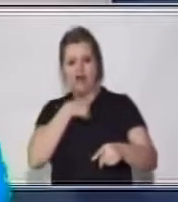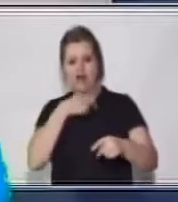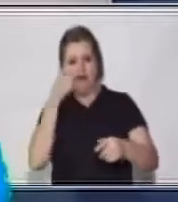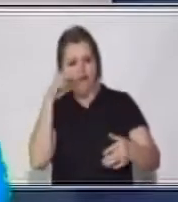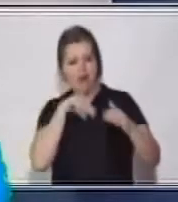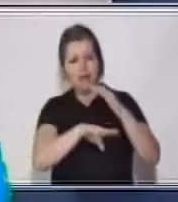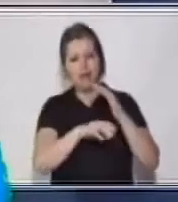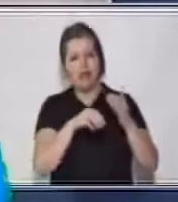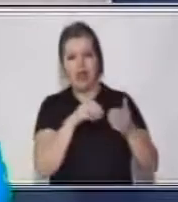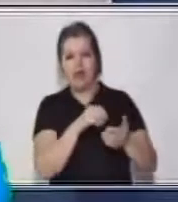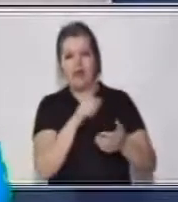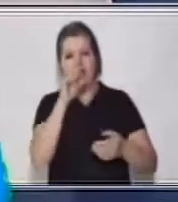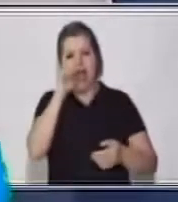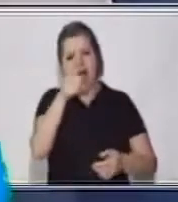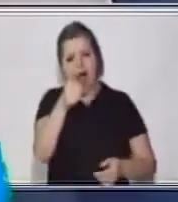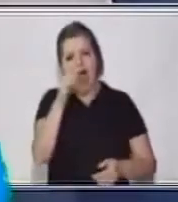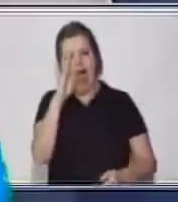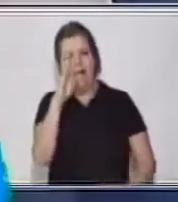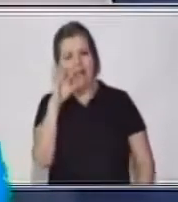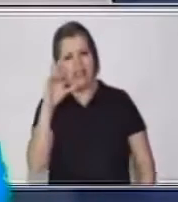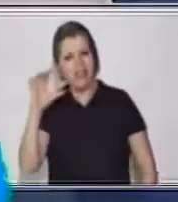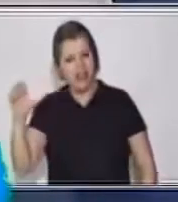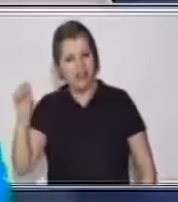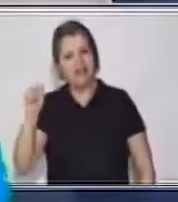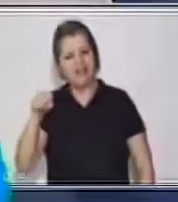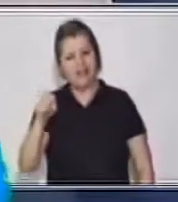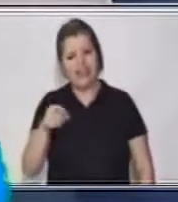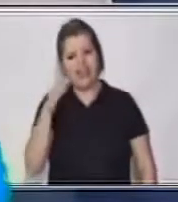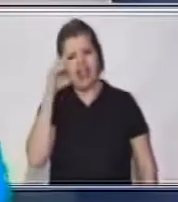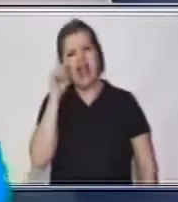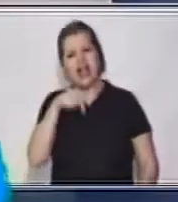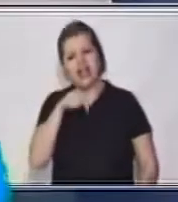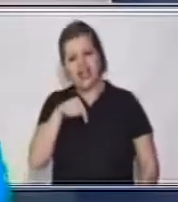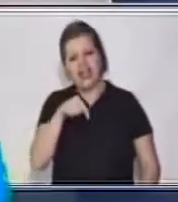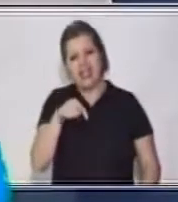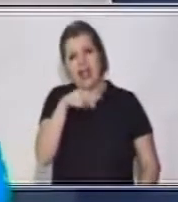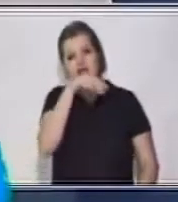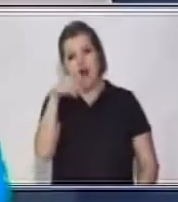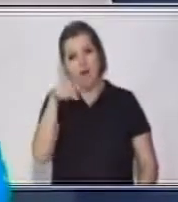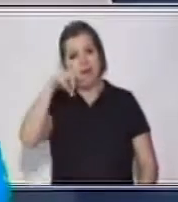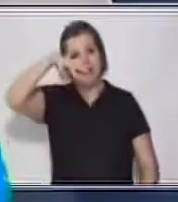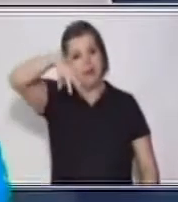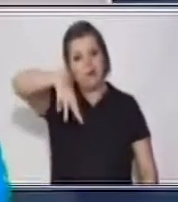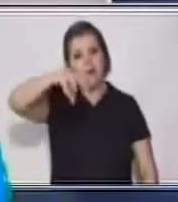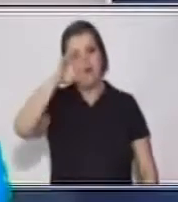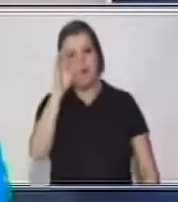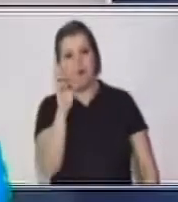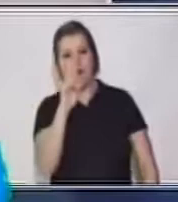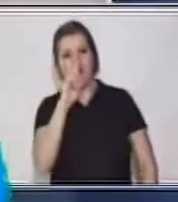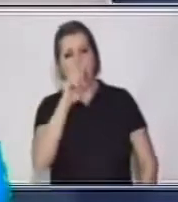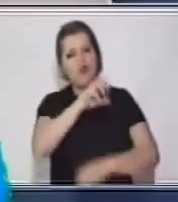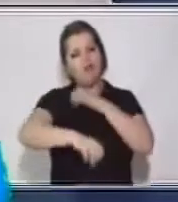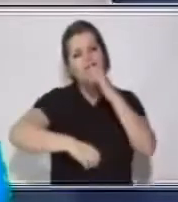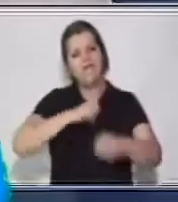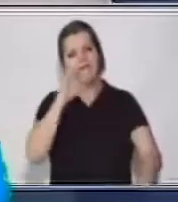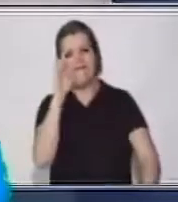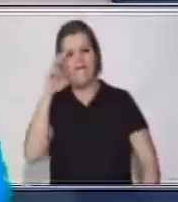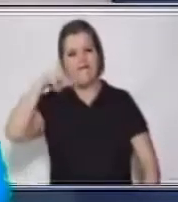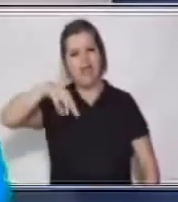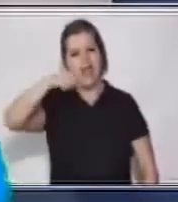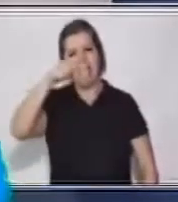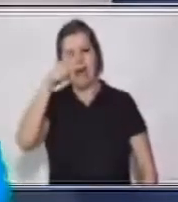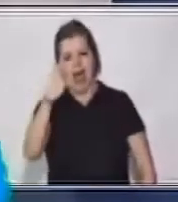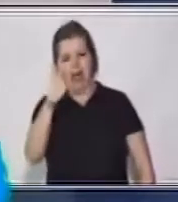abecedario. Pero dentro de este estudio van a llamarse morfemas, como lo hablábamos en la clase anterior de qué eran los